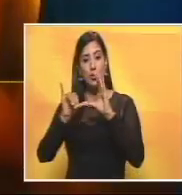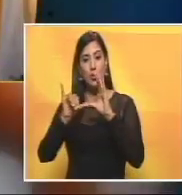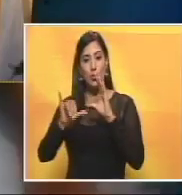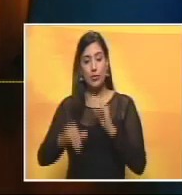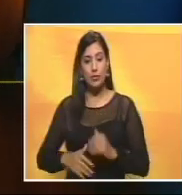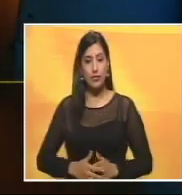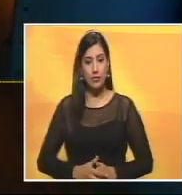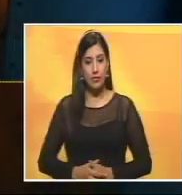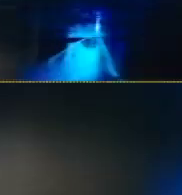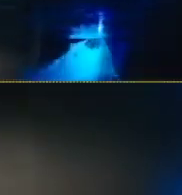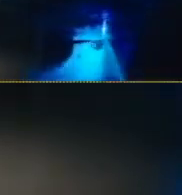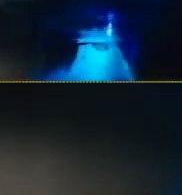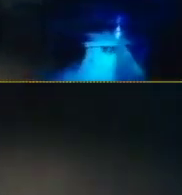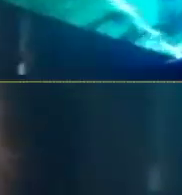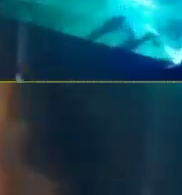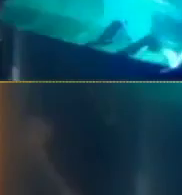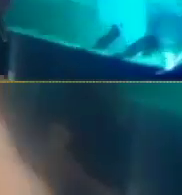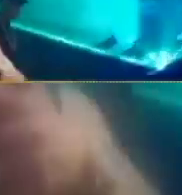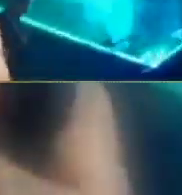YouTube.